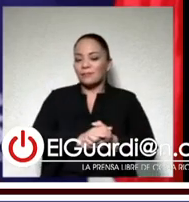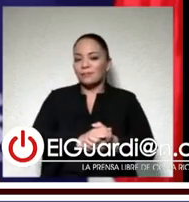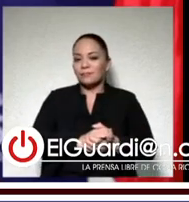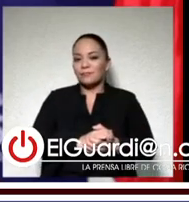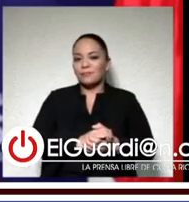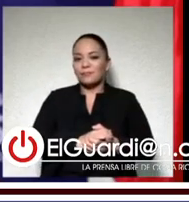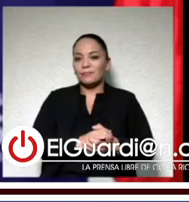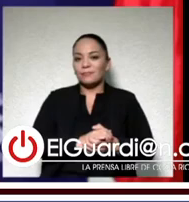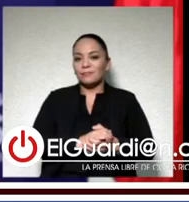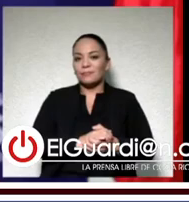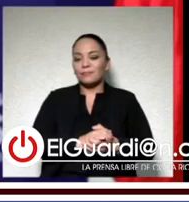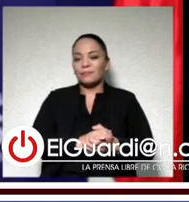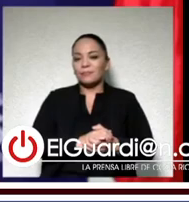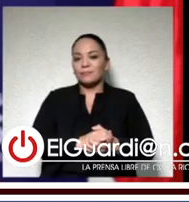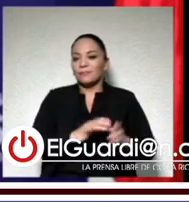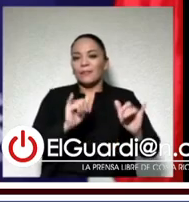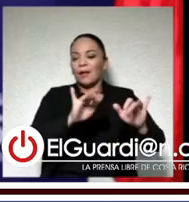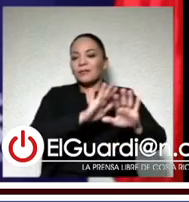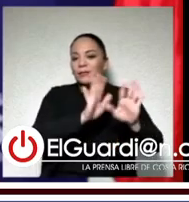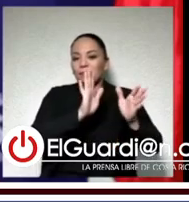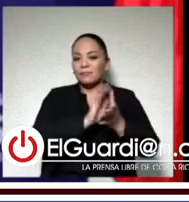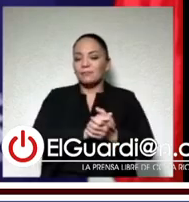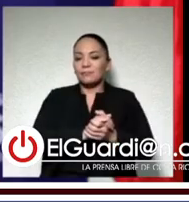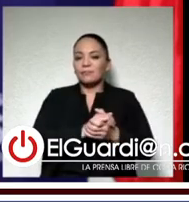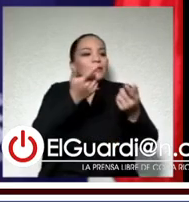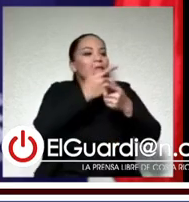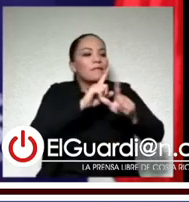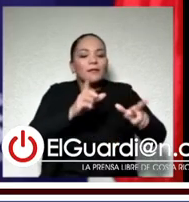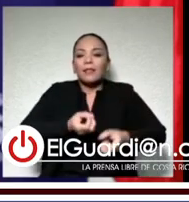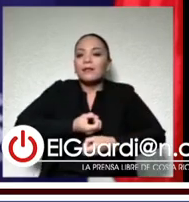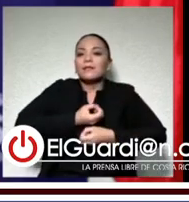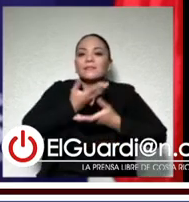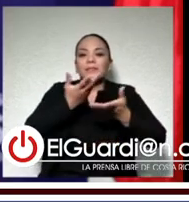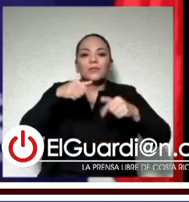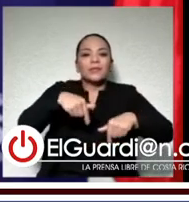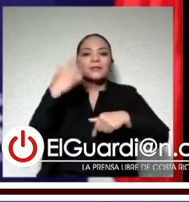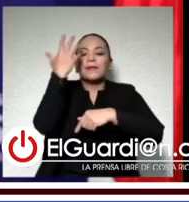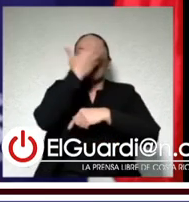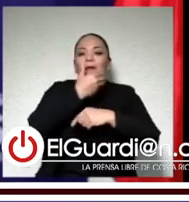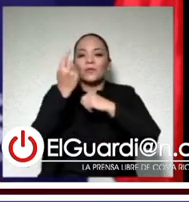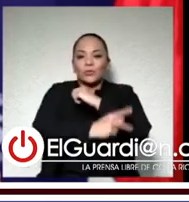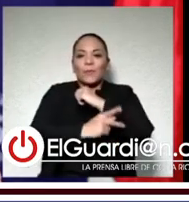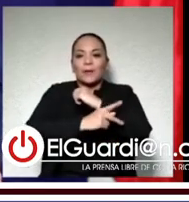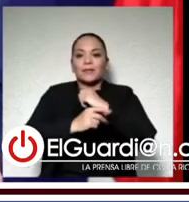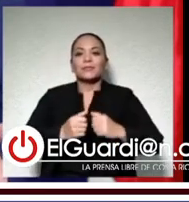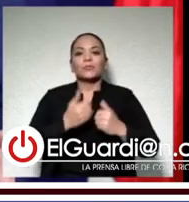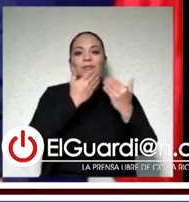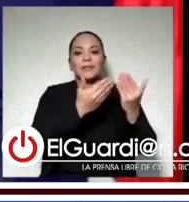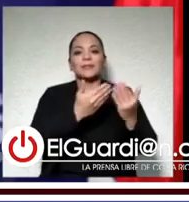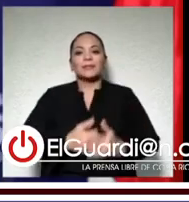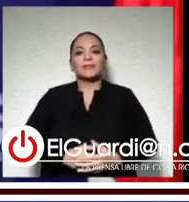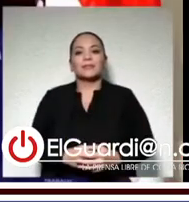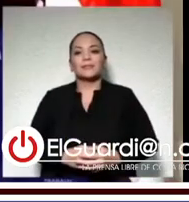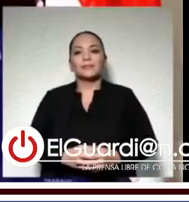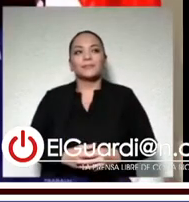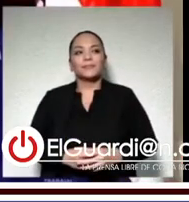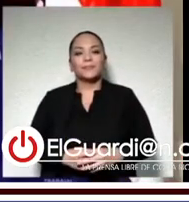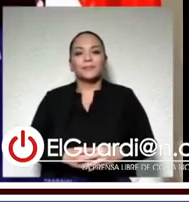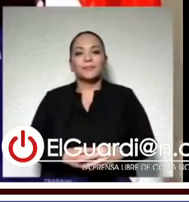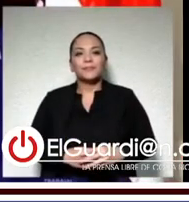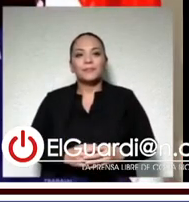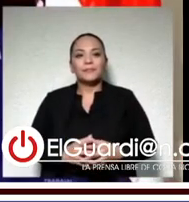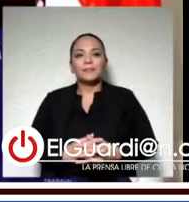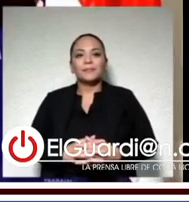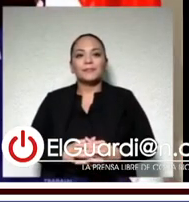la libertad absoluta de expresión de este maravilloso país que tenemos. Muchas gracias.